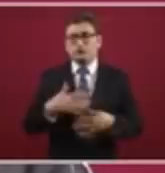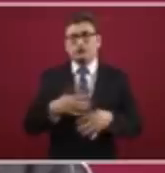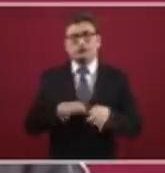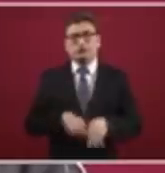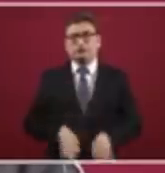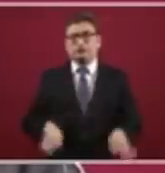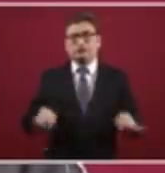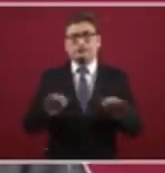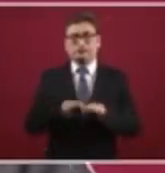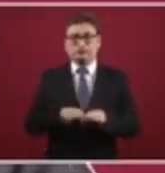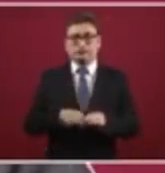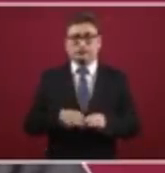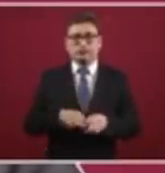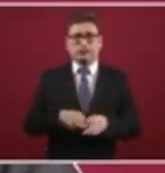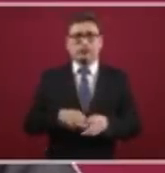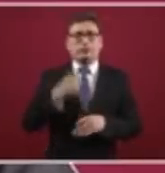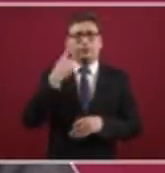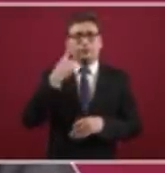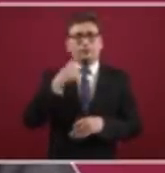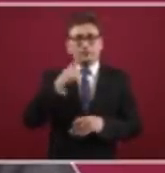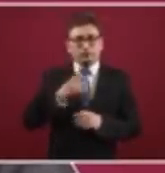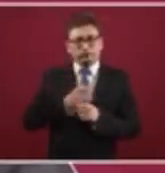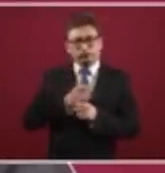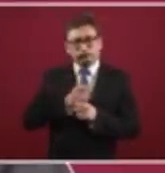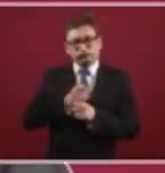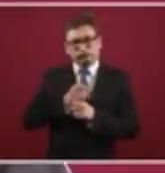el que se ayude